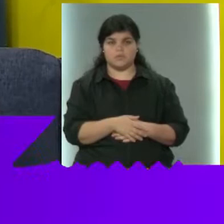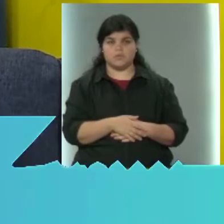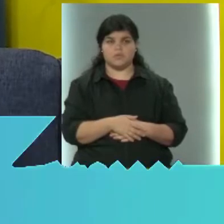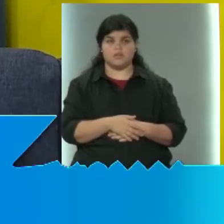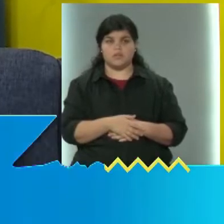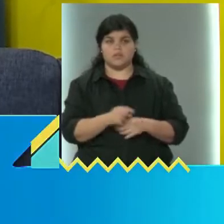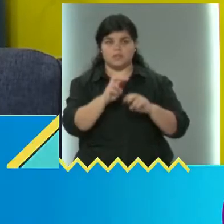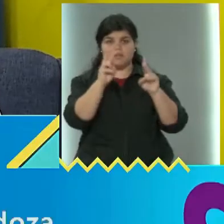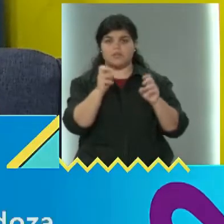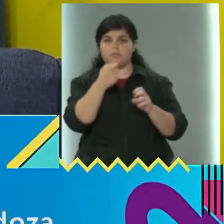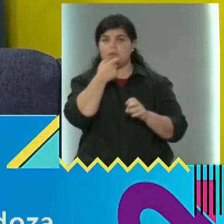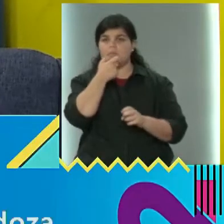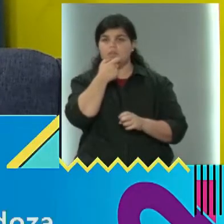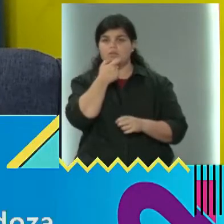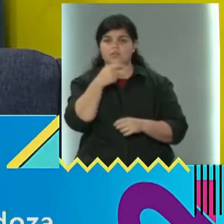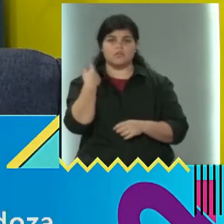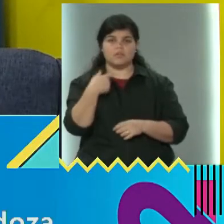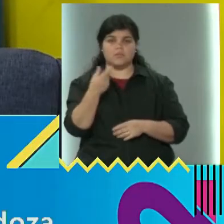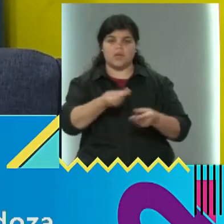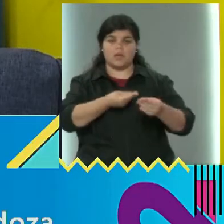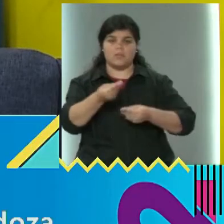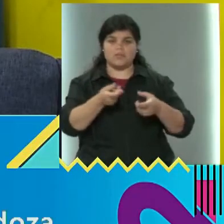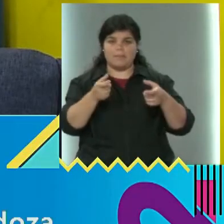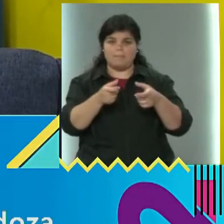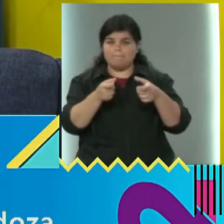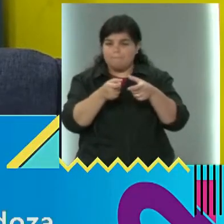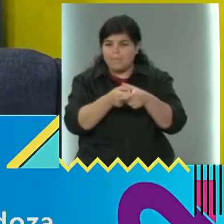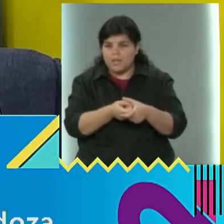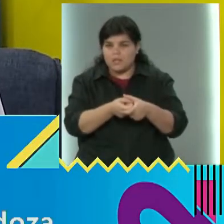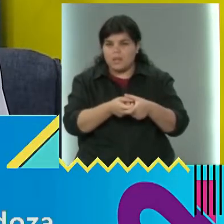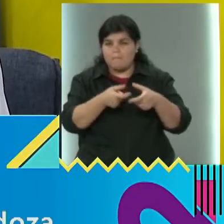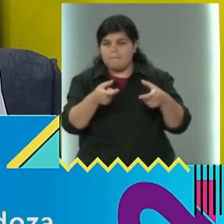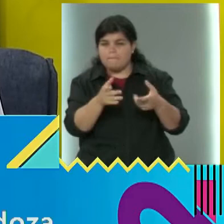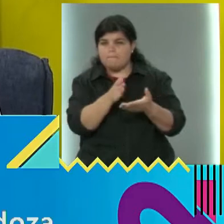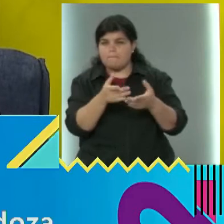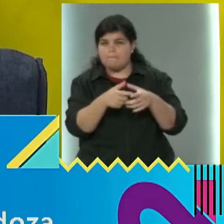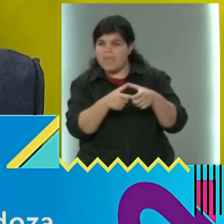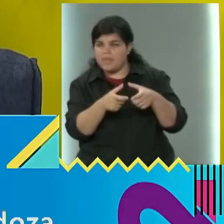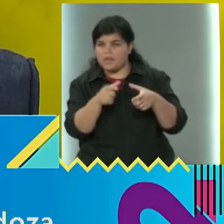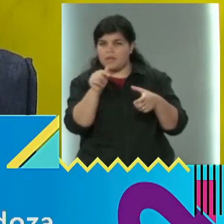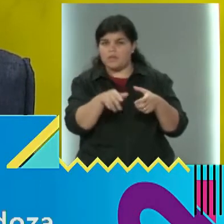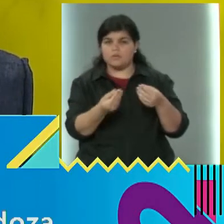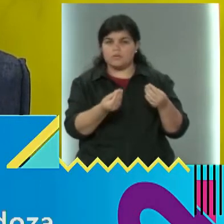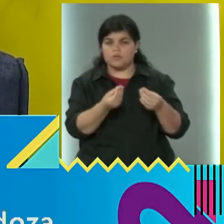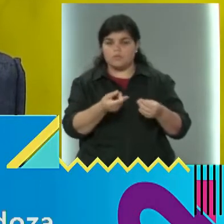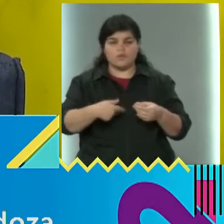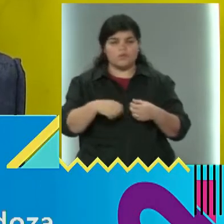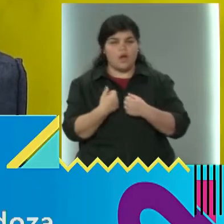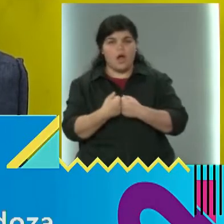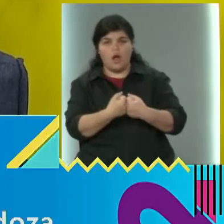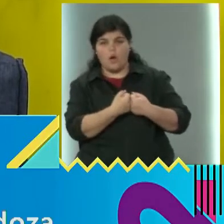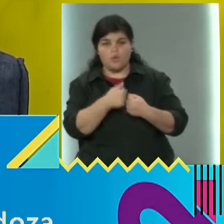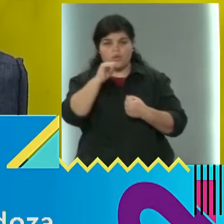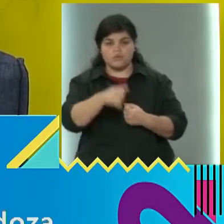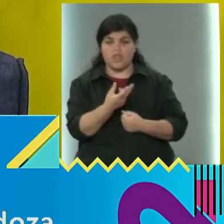del Mendoza, las pequeñas y medianas empresas para nosotros ha sido importante, porque hasta nos hemos puesto muchas veces de acuerdo en los